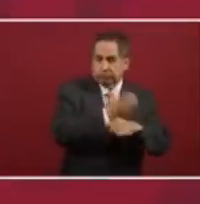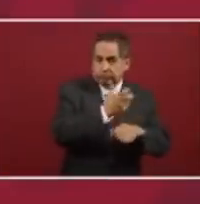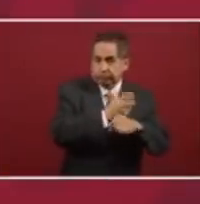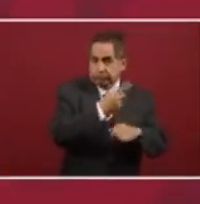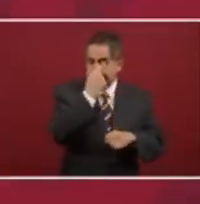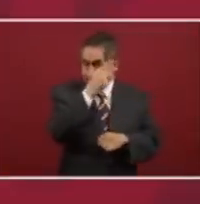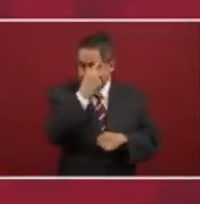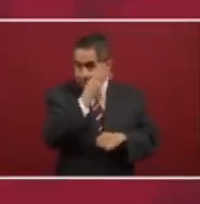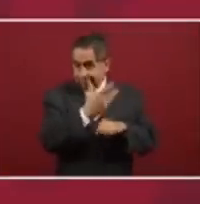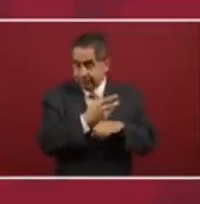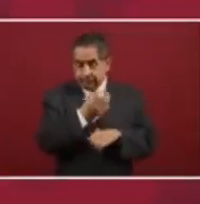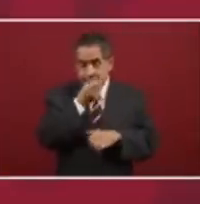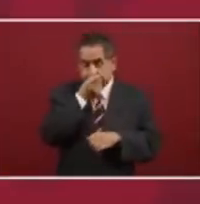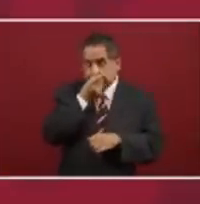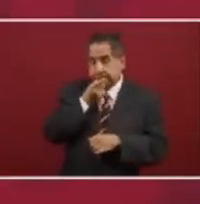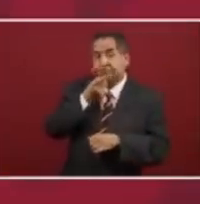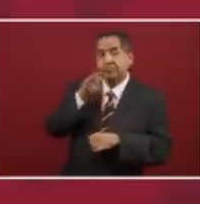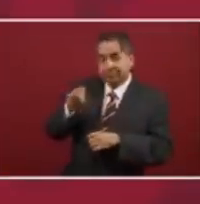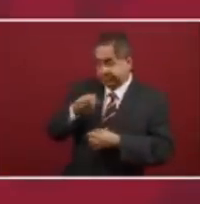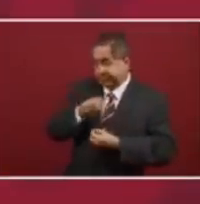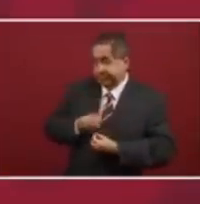se manifestó